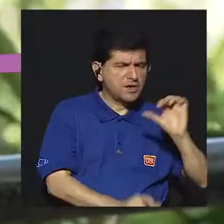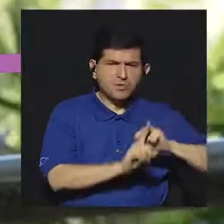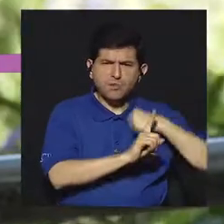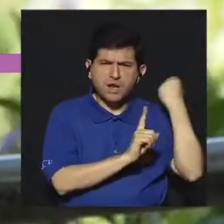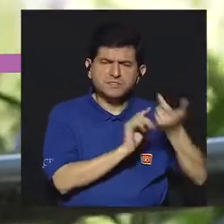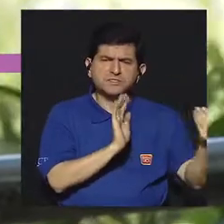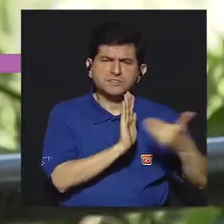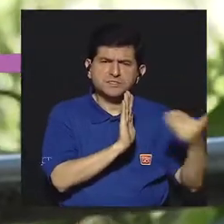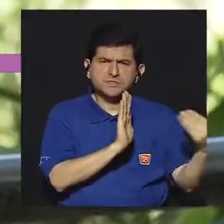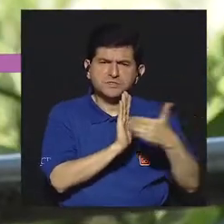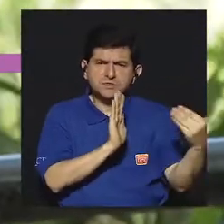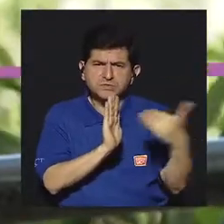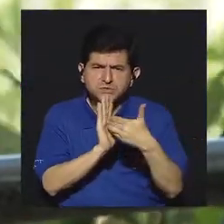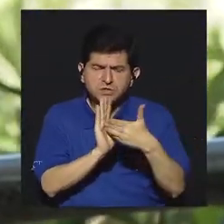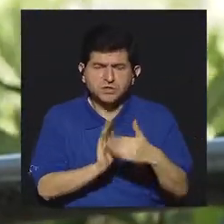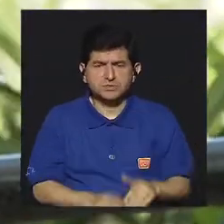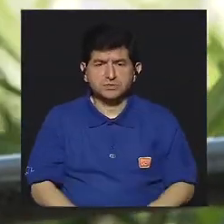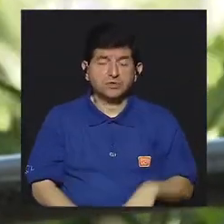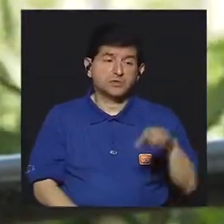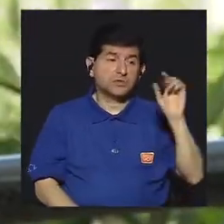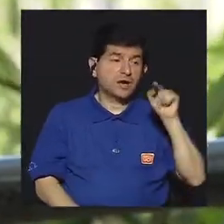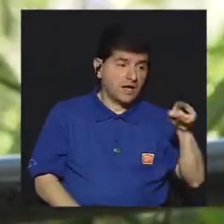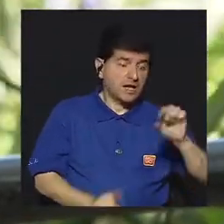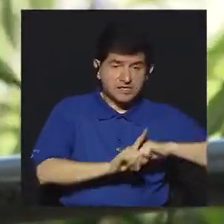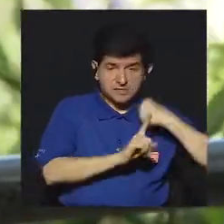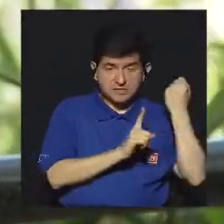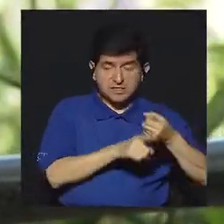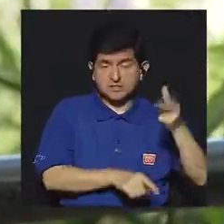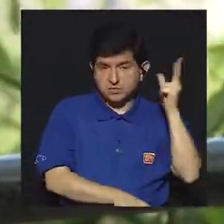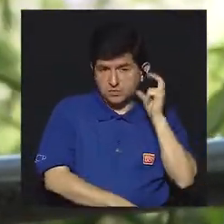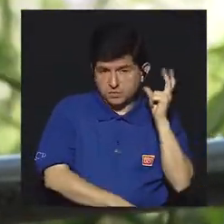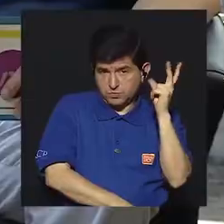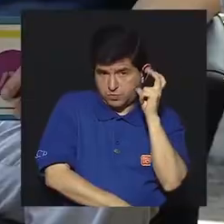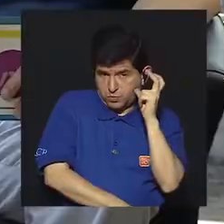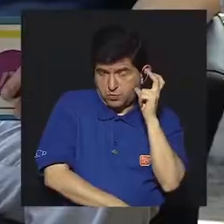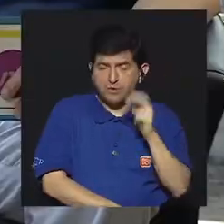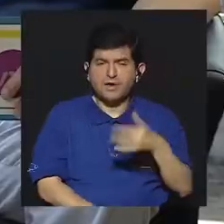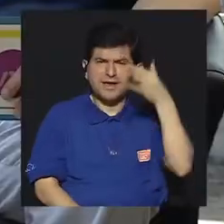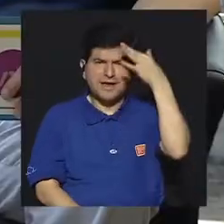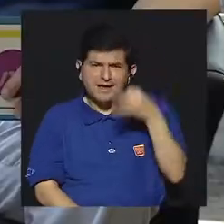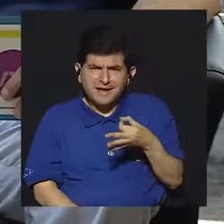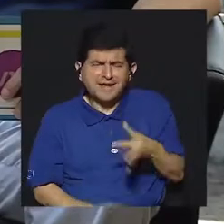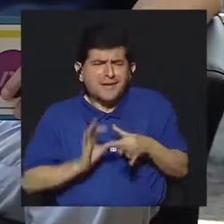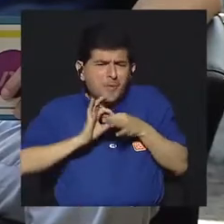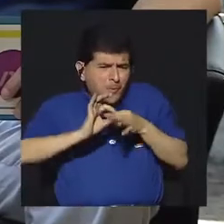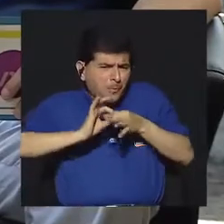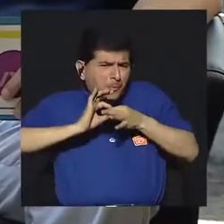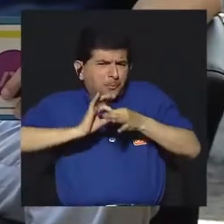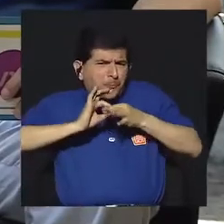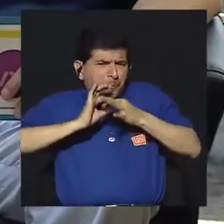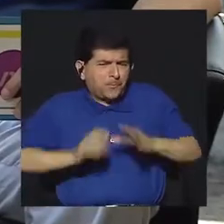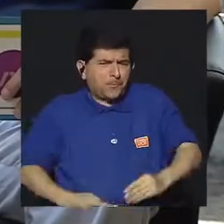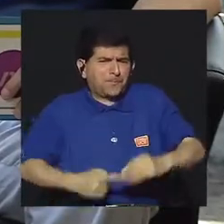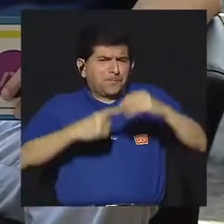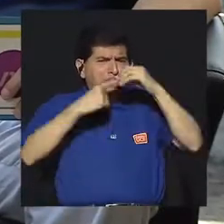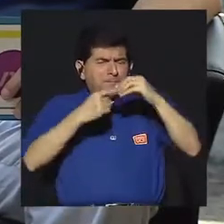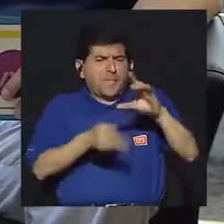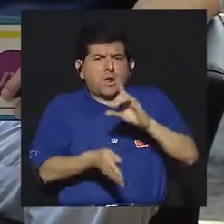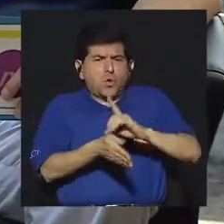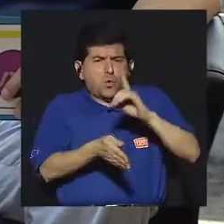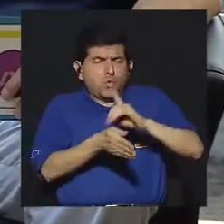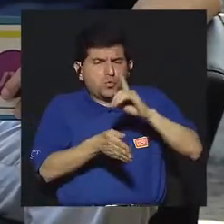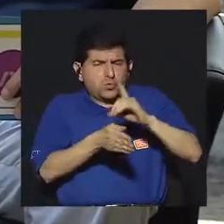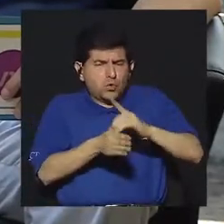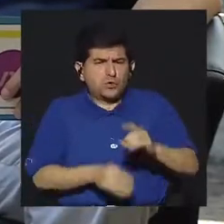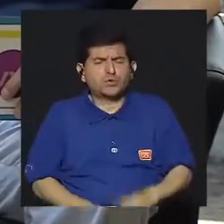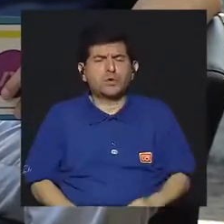está, ha ido afectando si se ha visto afectada la audición o no. Entonces creo que debe ir muy de la mano, principalmente si es un médico